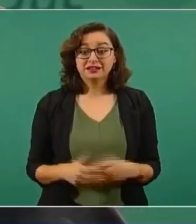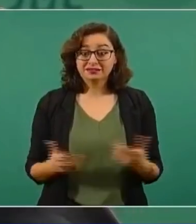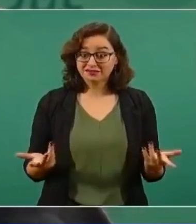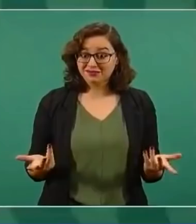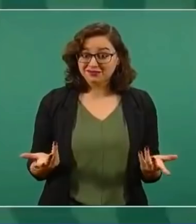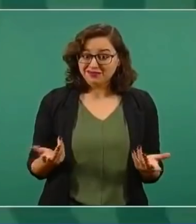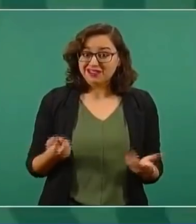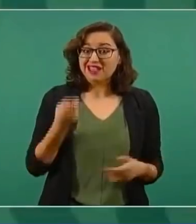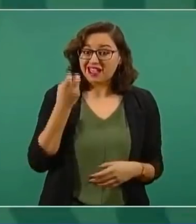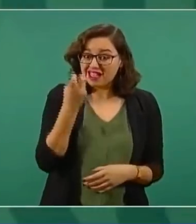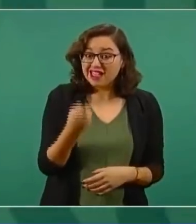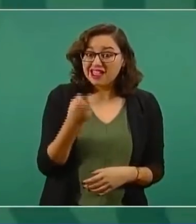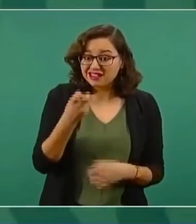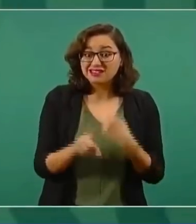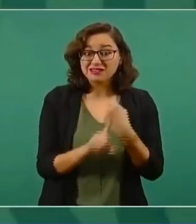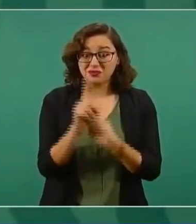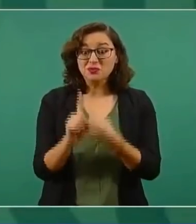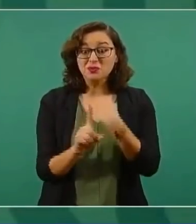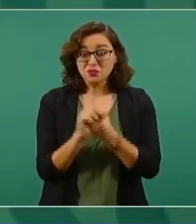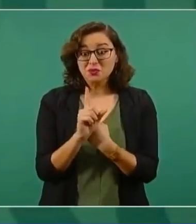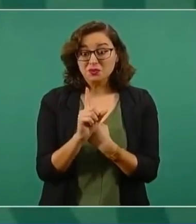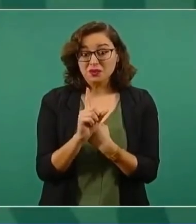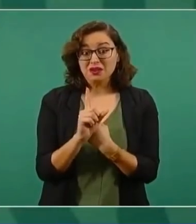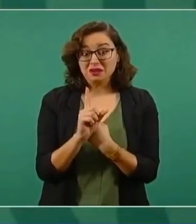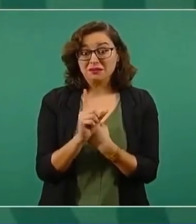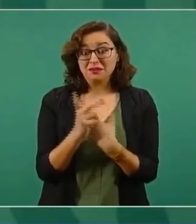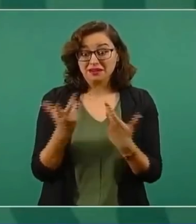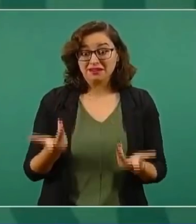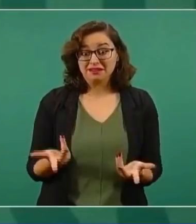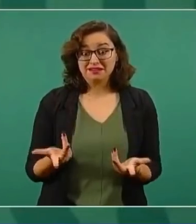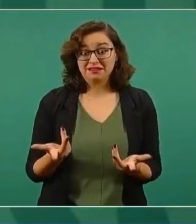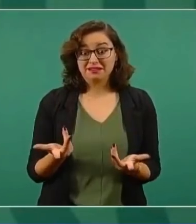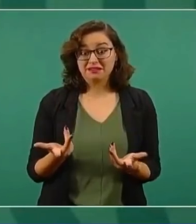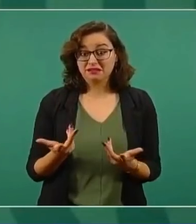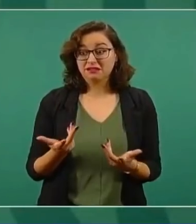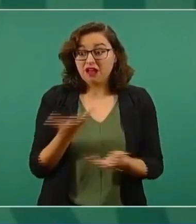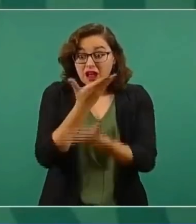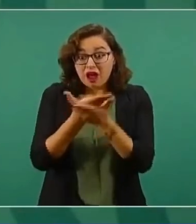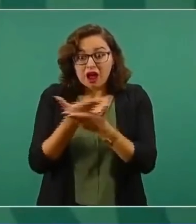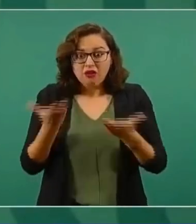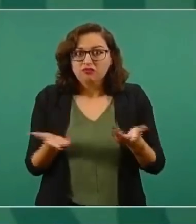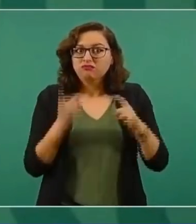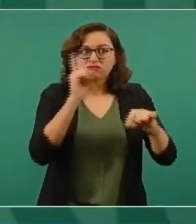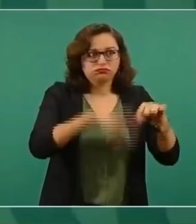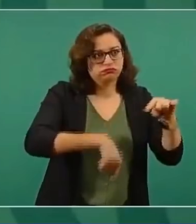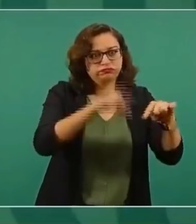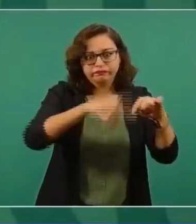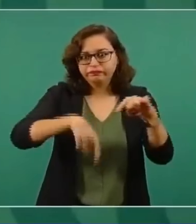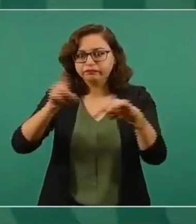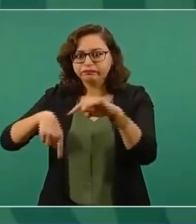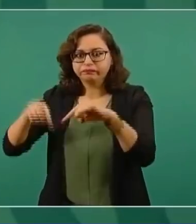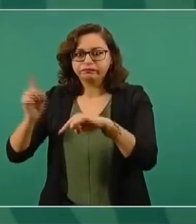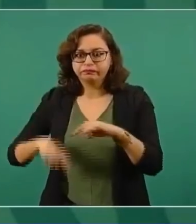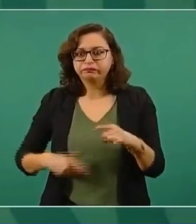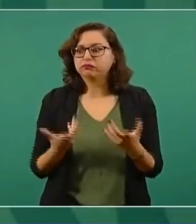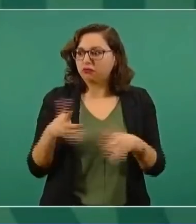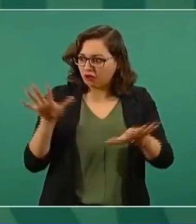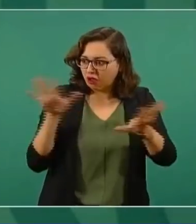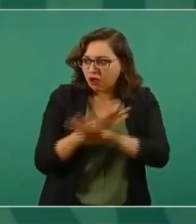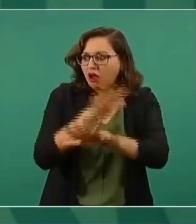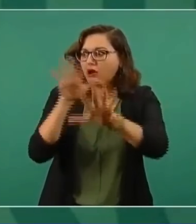Entonces, eso es lo que estamos ahora cambiando, esa es la